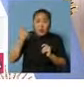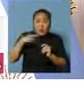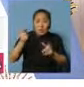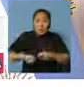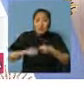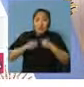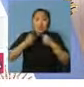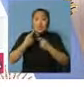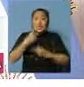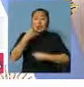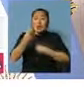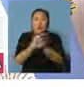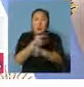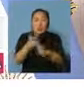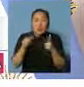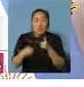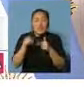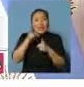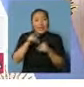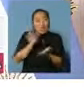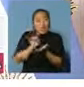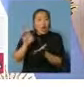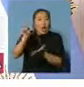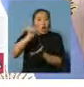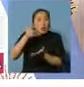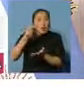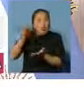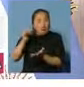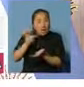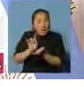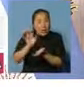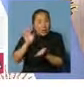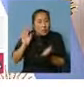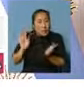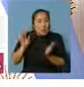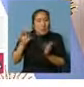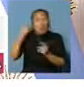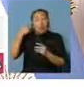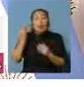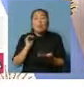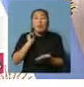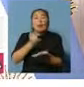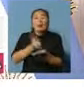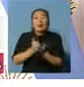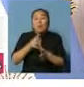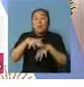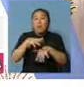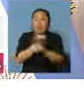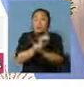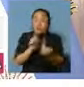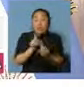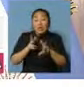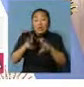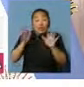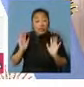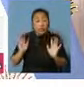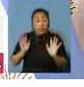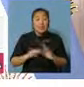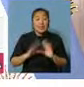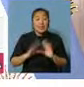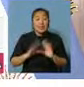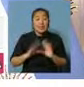dado una respuesta, ha sido echado el lunes mismo por no participar de algunas caravanas, se lo dijeron así.